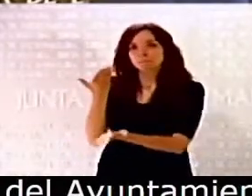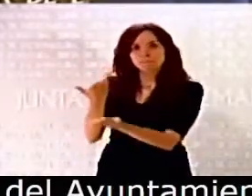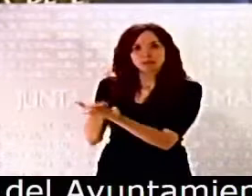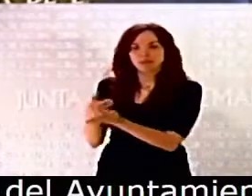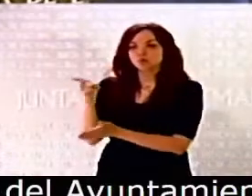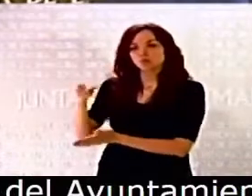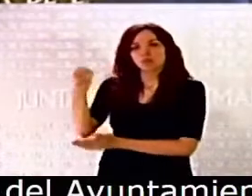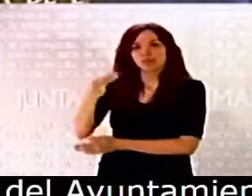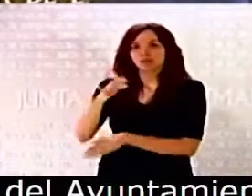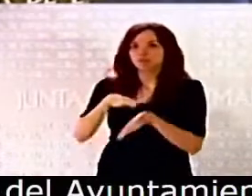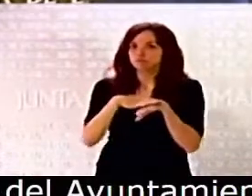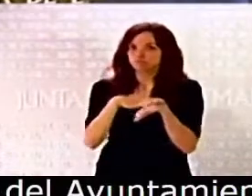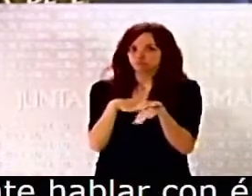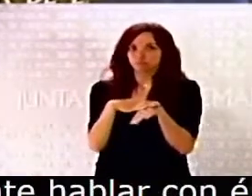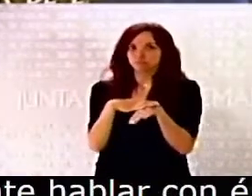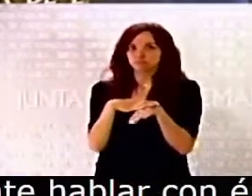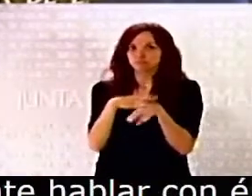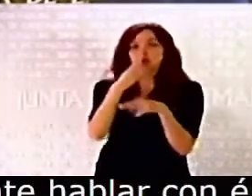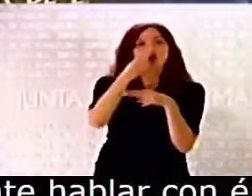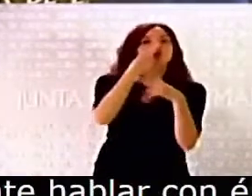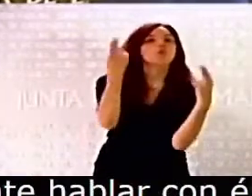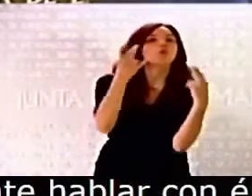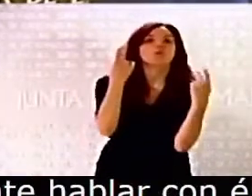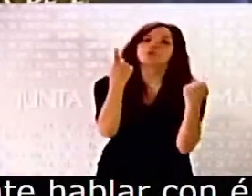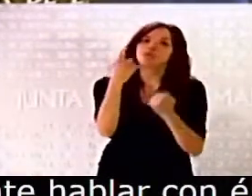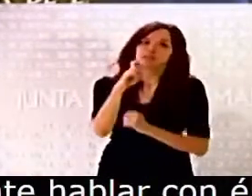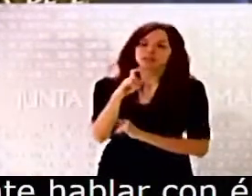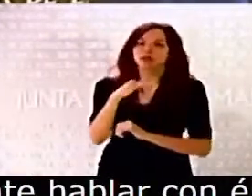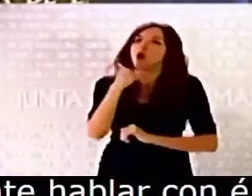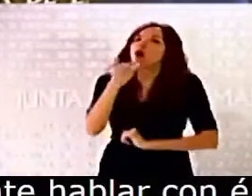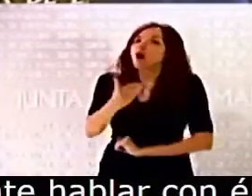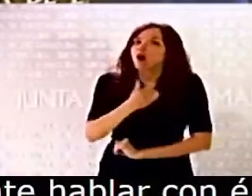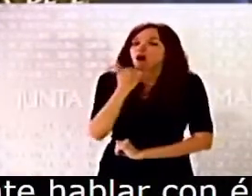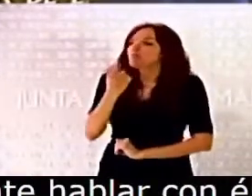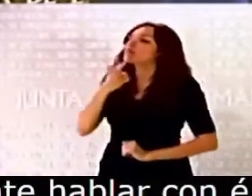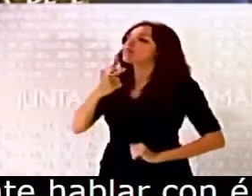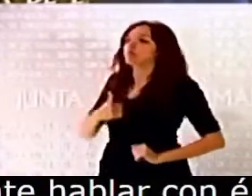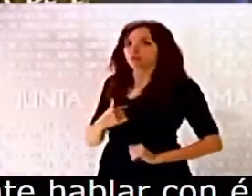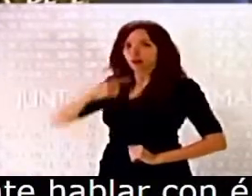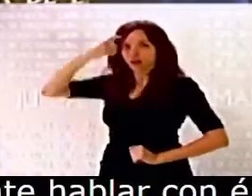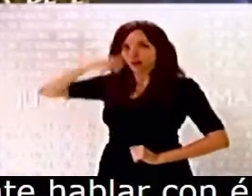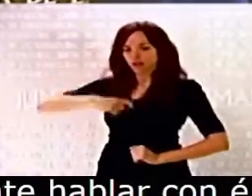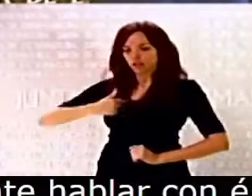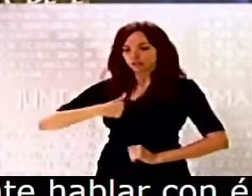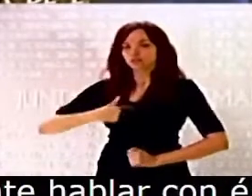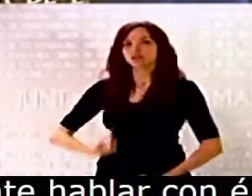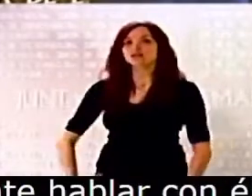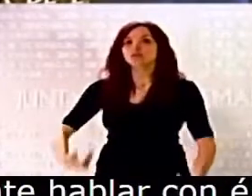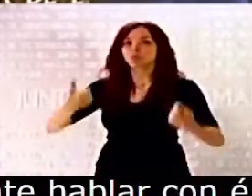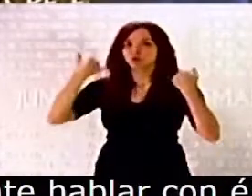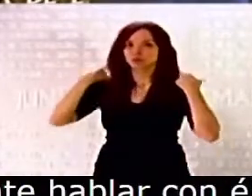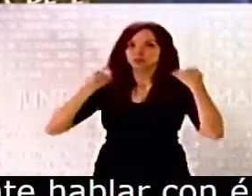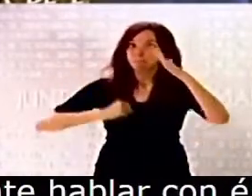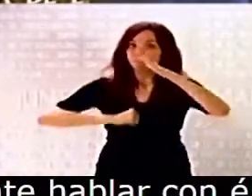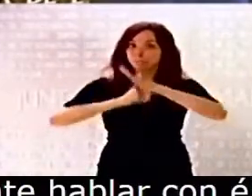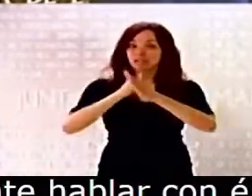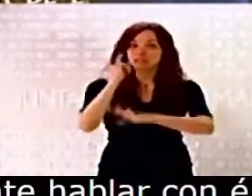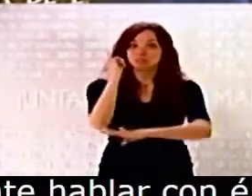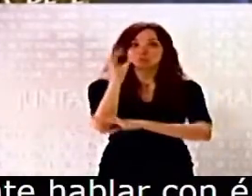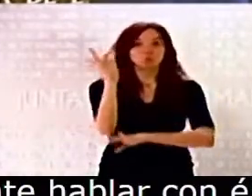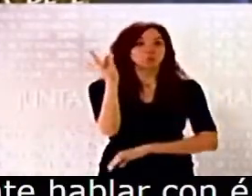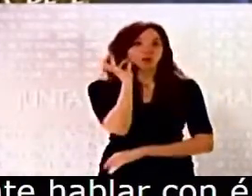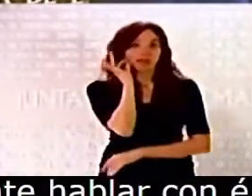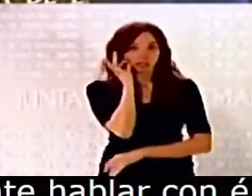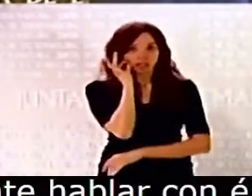rectificación. Ya no te digo pública, pero al menos una rectificación a mí como responsable última del Instituto de la Mujer de Extremadura y de